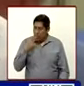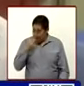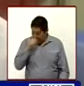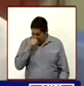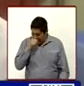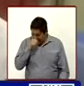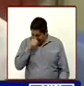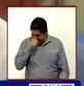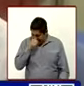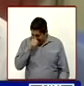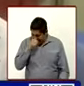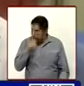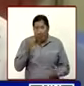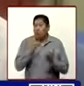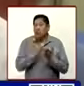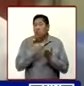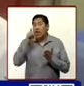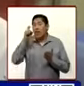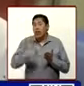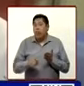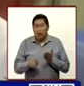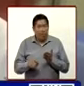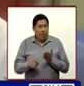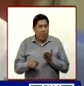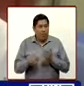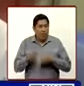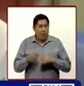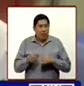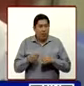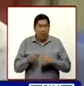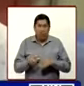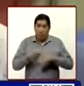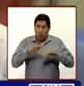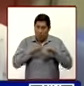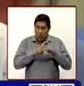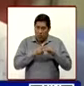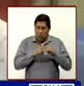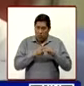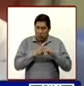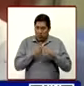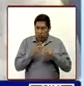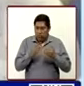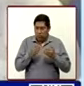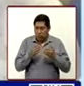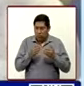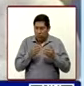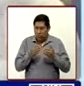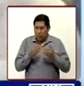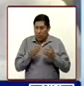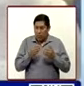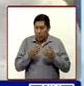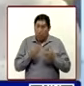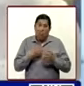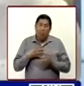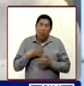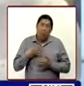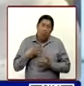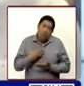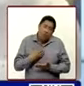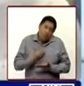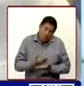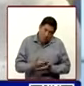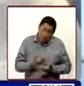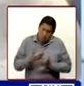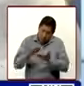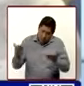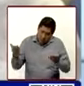primero que debe haber un incremento al fondo solidario, que es un tema que creo que no lo están tocando y pienso que es